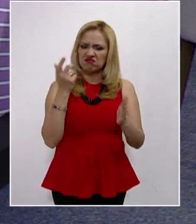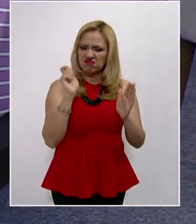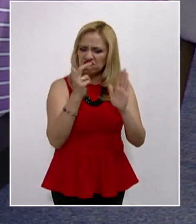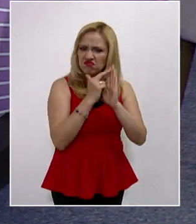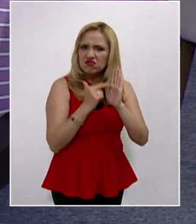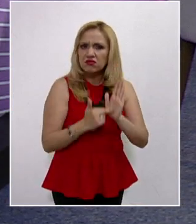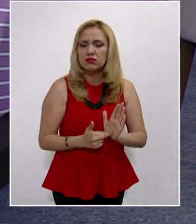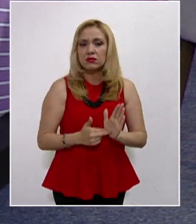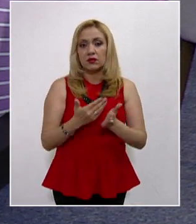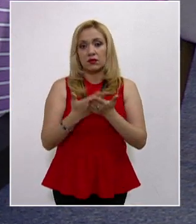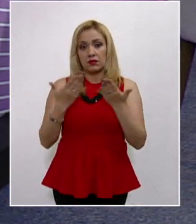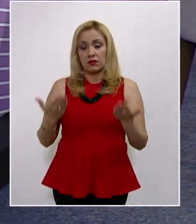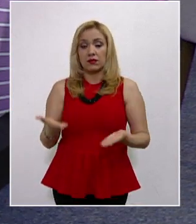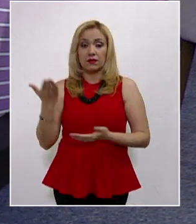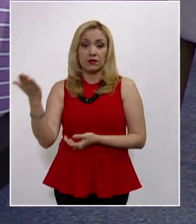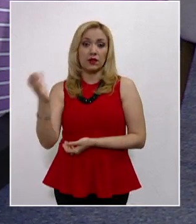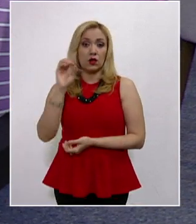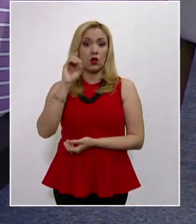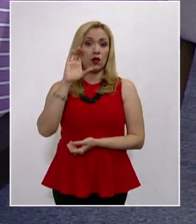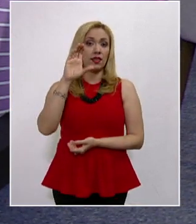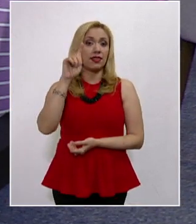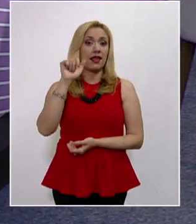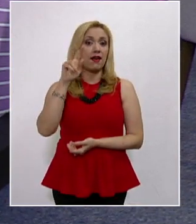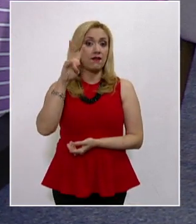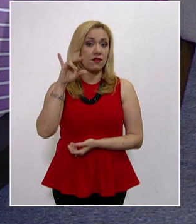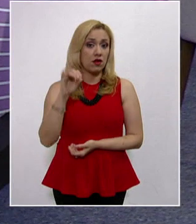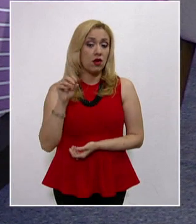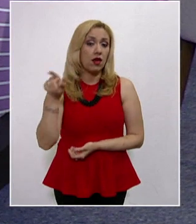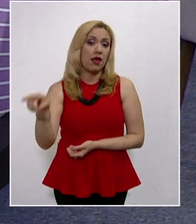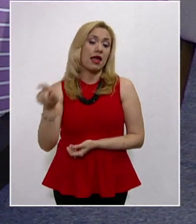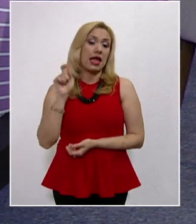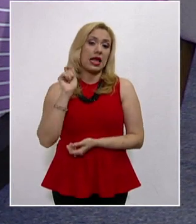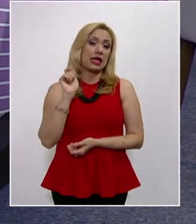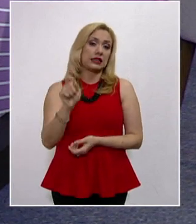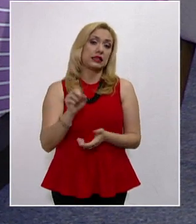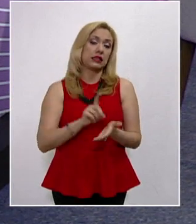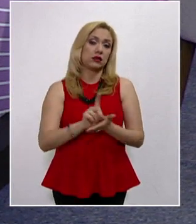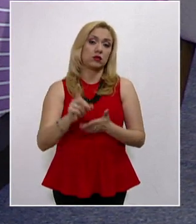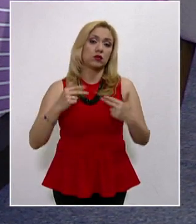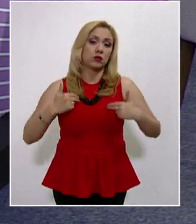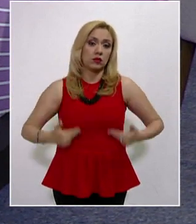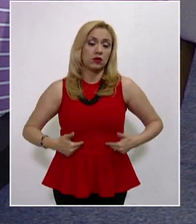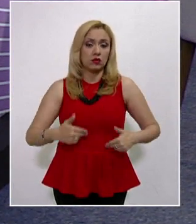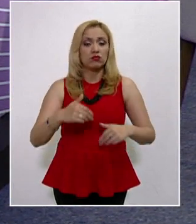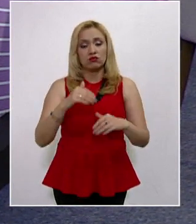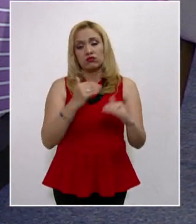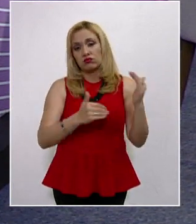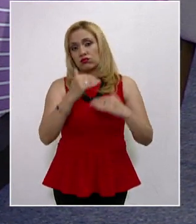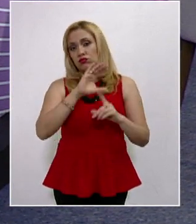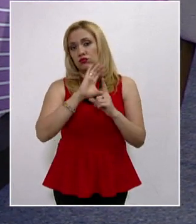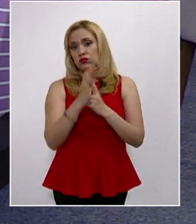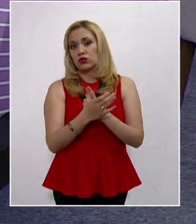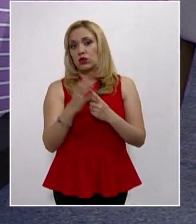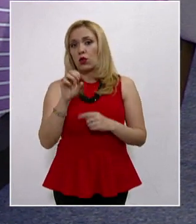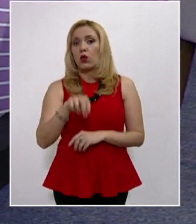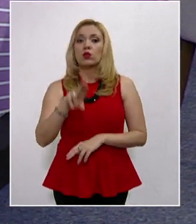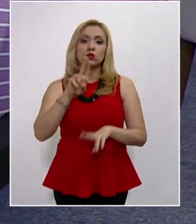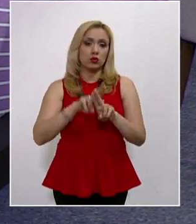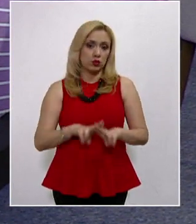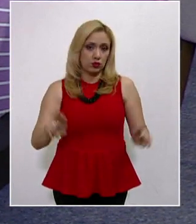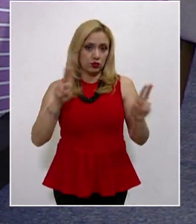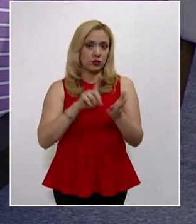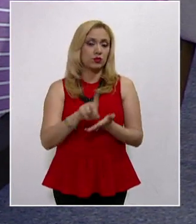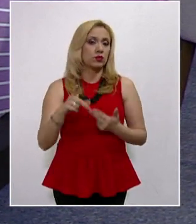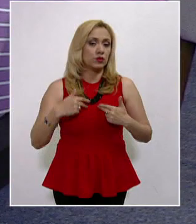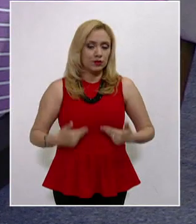nos acompaña Octavio Amezcua Noriega. Él es oficial de Derechos Humanos de la Oficina en México del Alto Comisionado de las Naciones Unidas para los Derechos